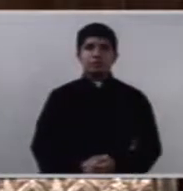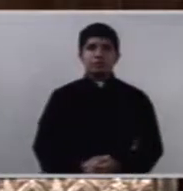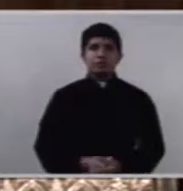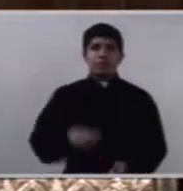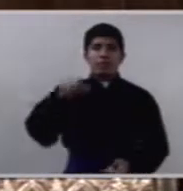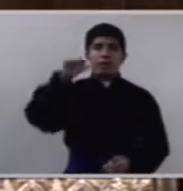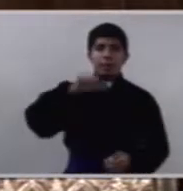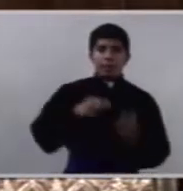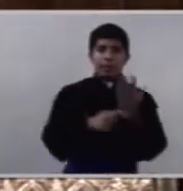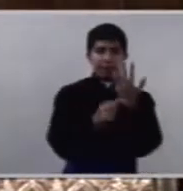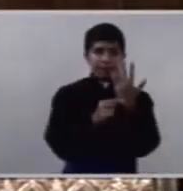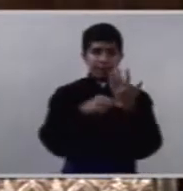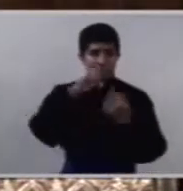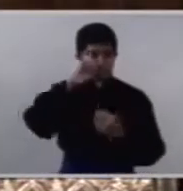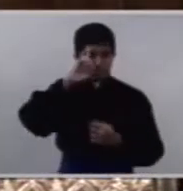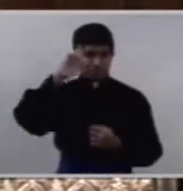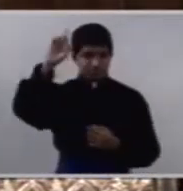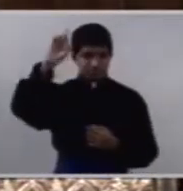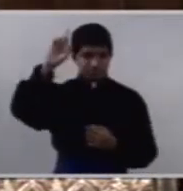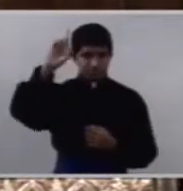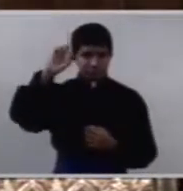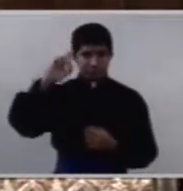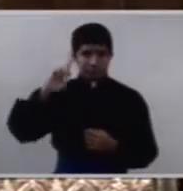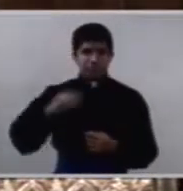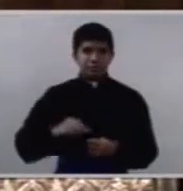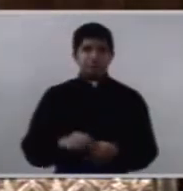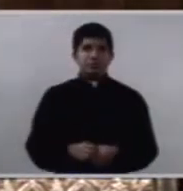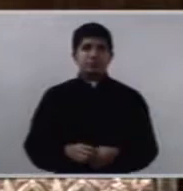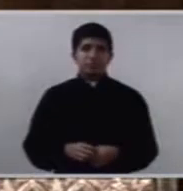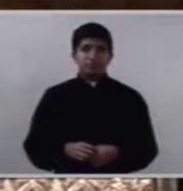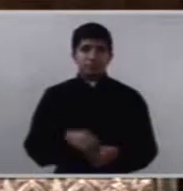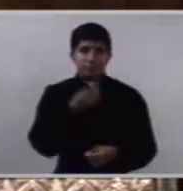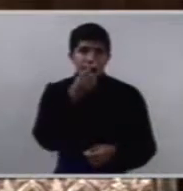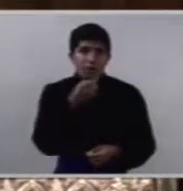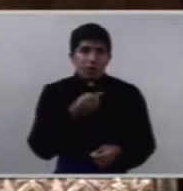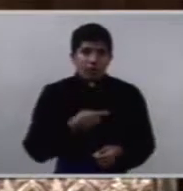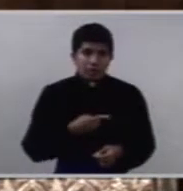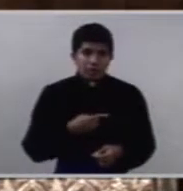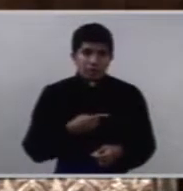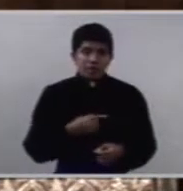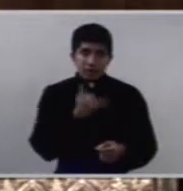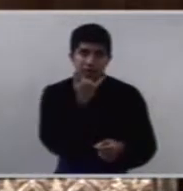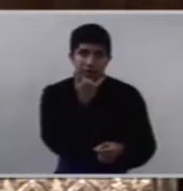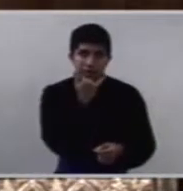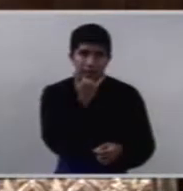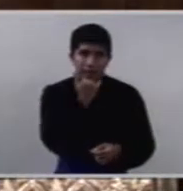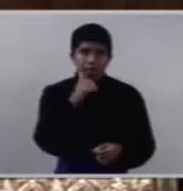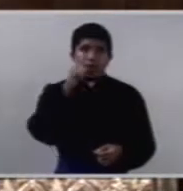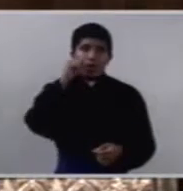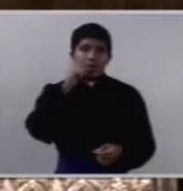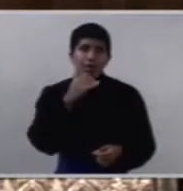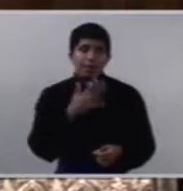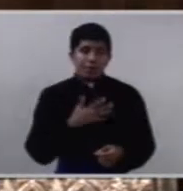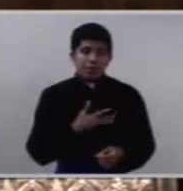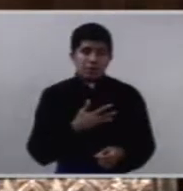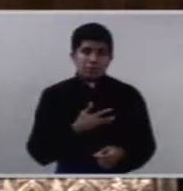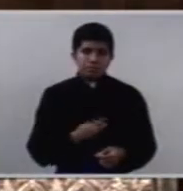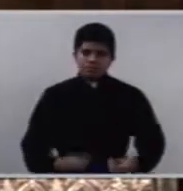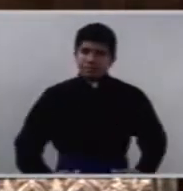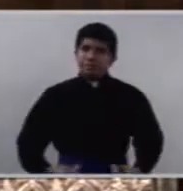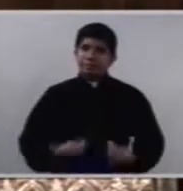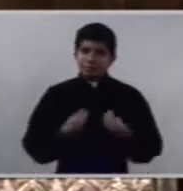Hoy la palabra de Dios habla de este perdón que siempre tenemos que